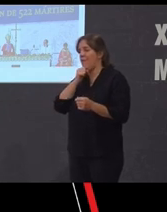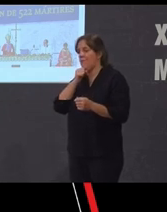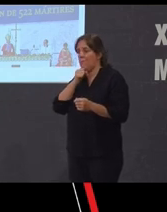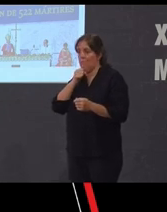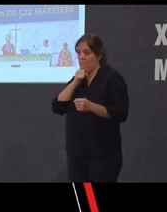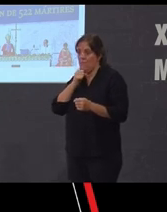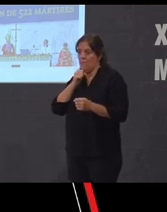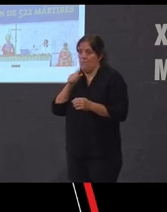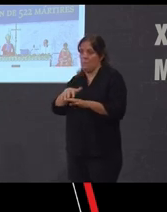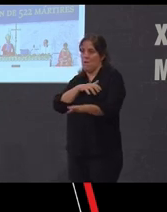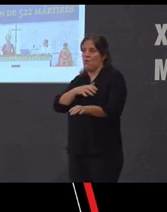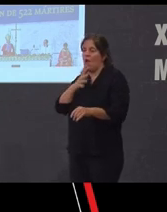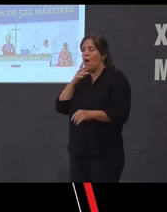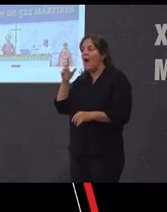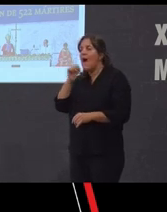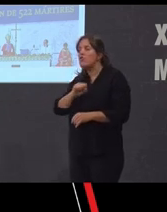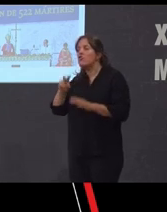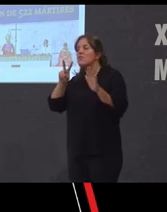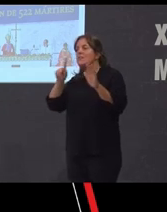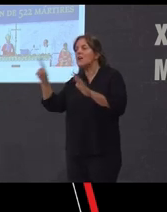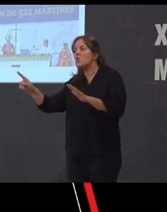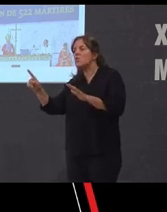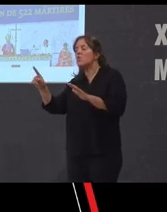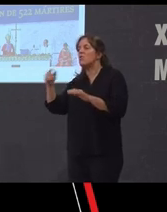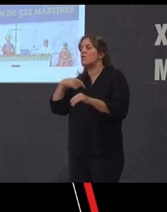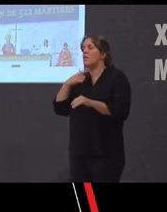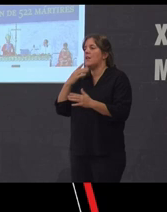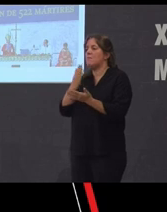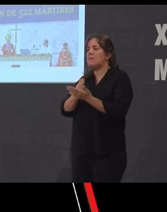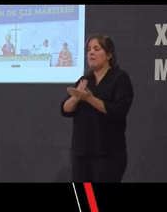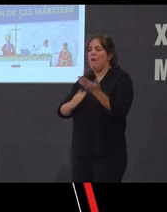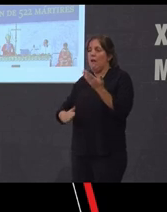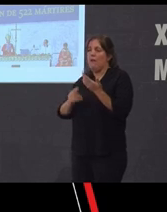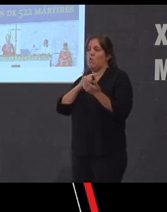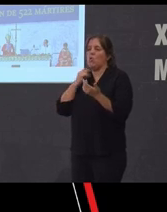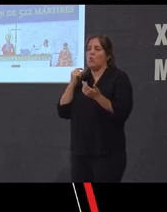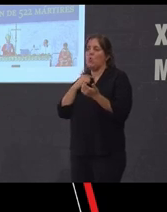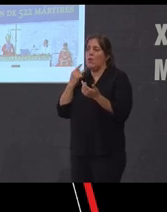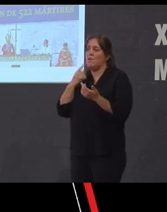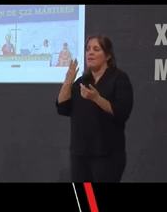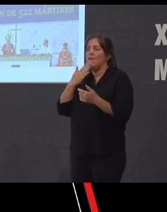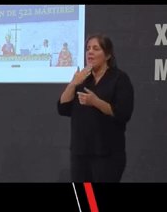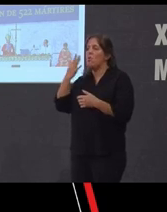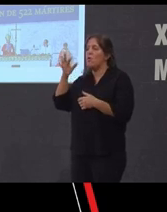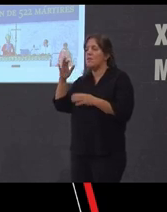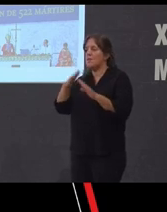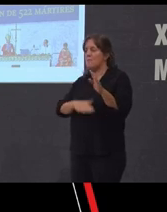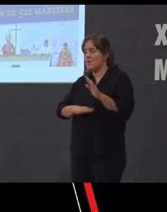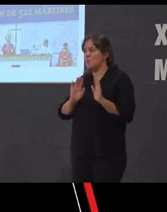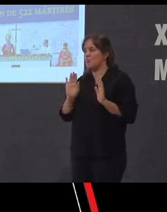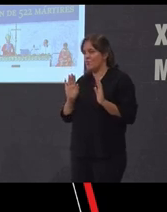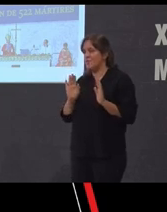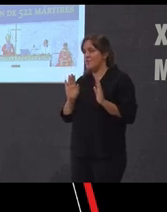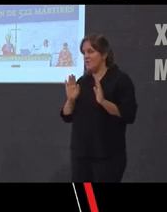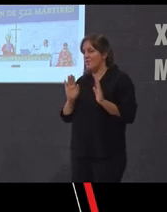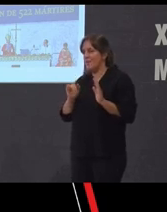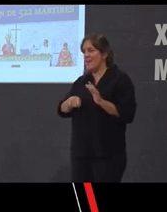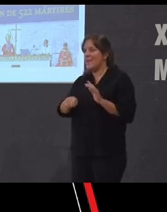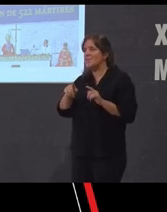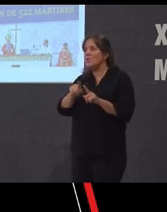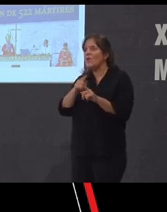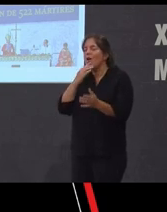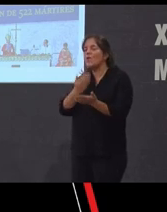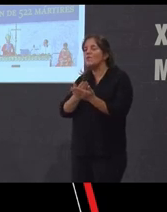ano 71, no ano 71, a metade dos curas de España tiñan menos de 40 anos. E iso